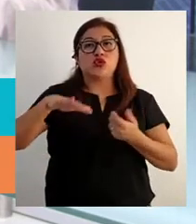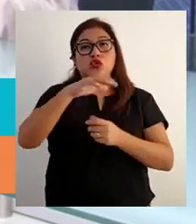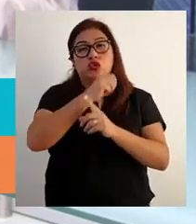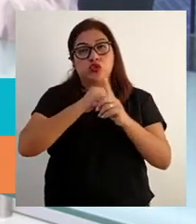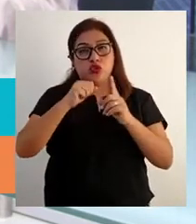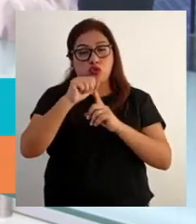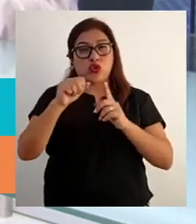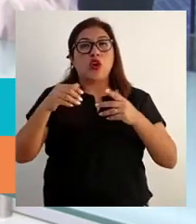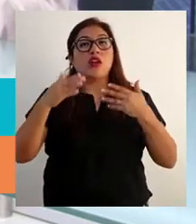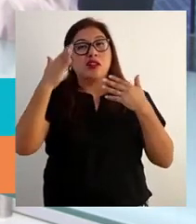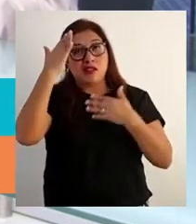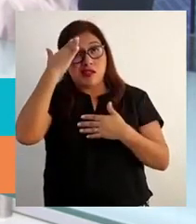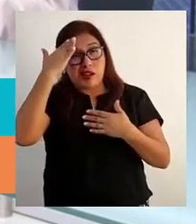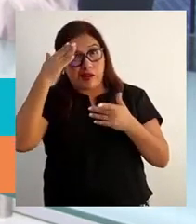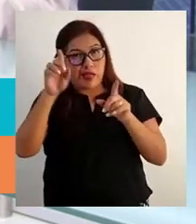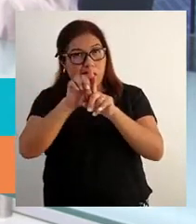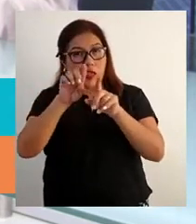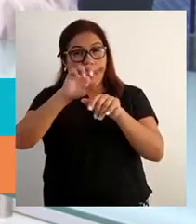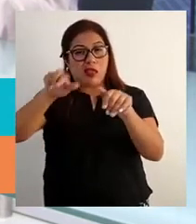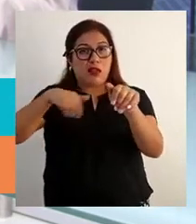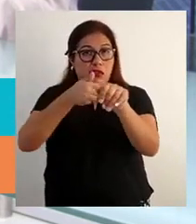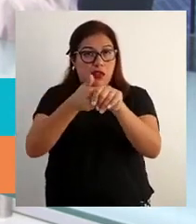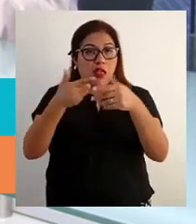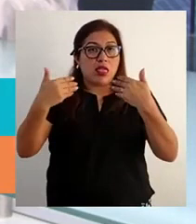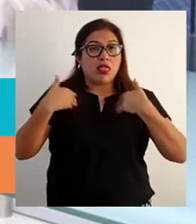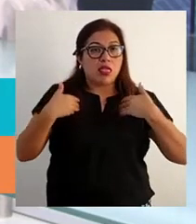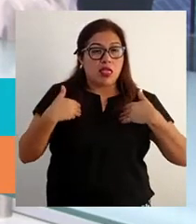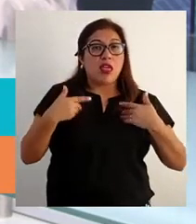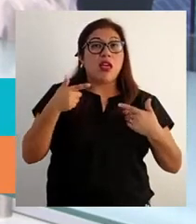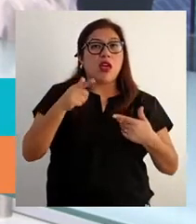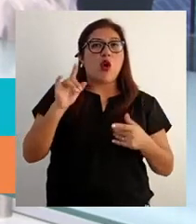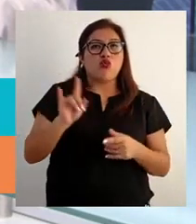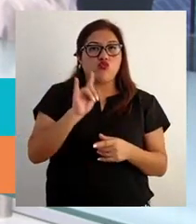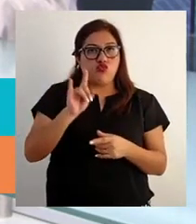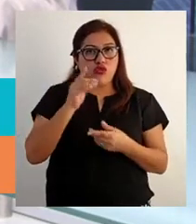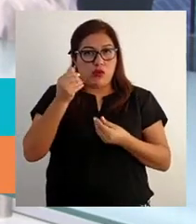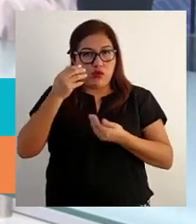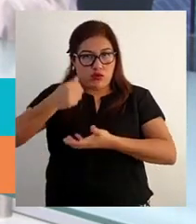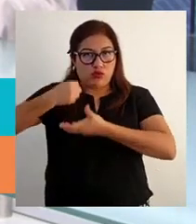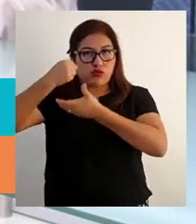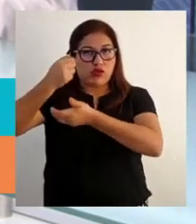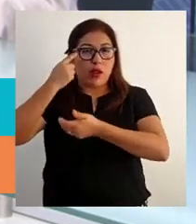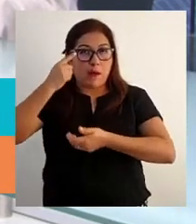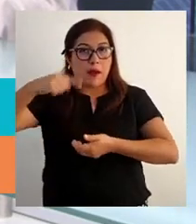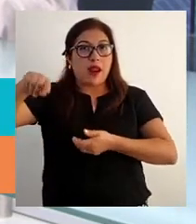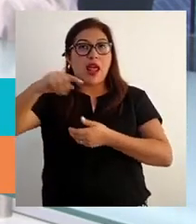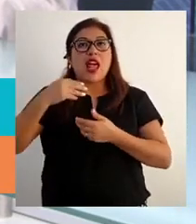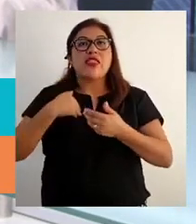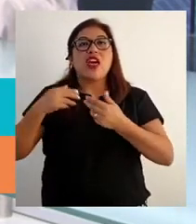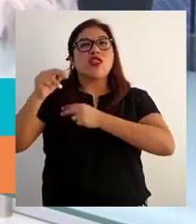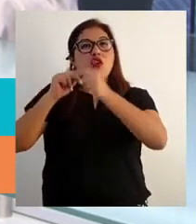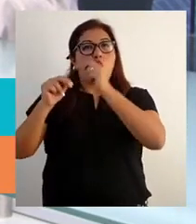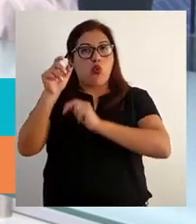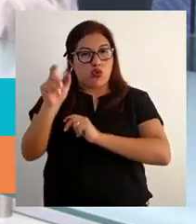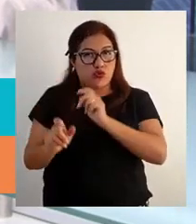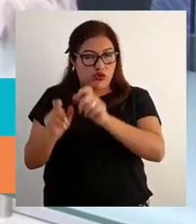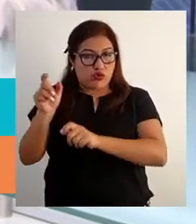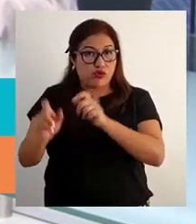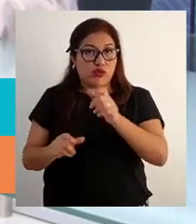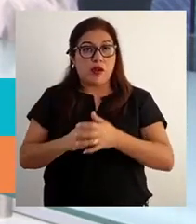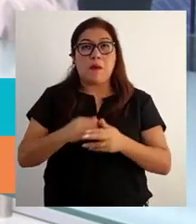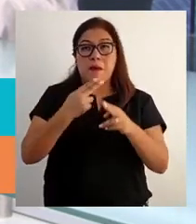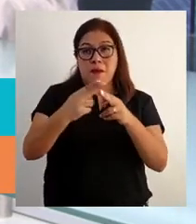un fondo en el cual va a ser utilizado para los emprendedores. Ya salieron los lineamientos, seguramente pronto ya se iniciará